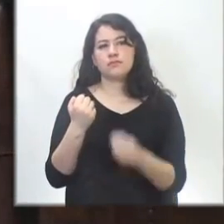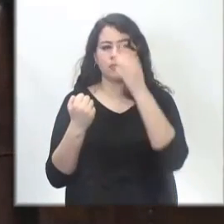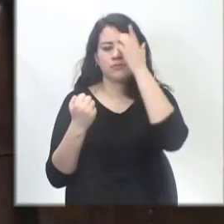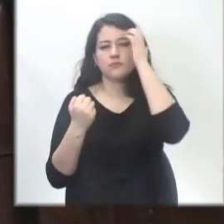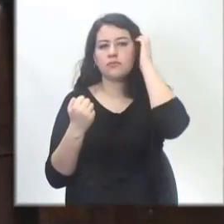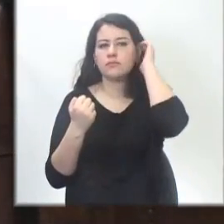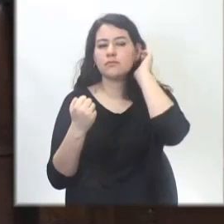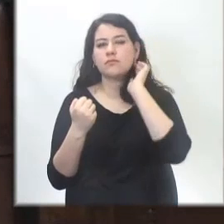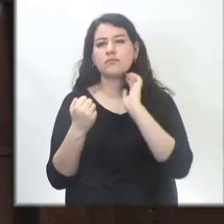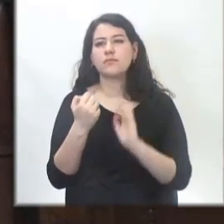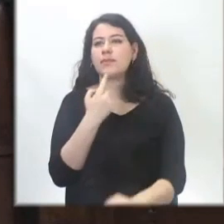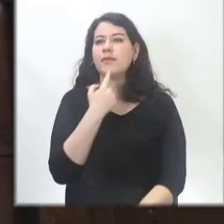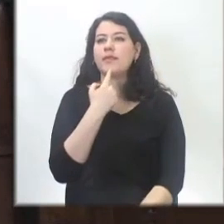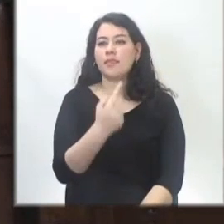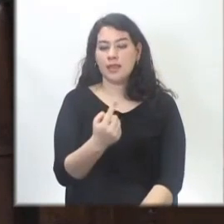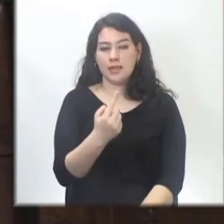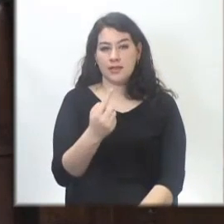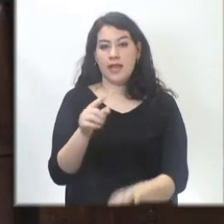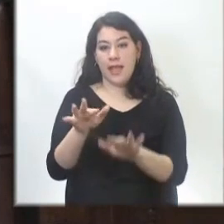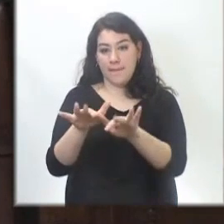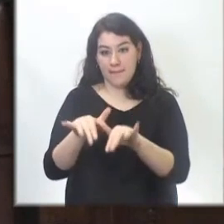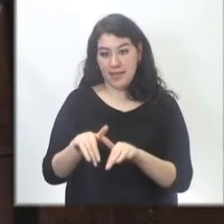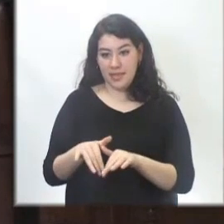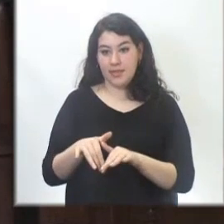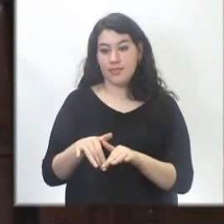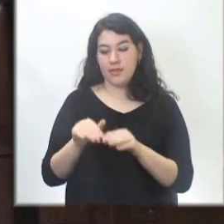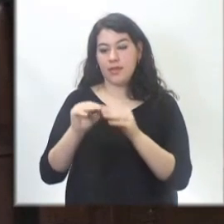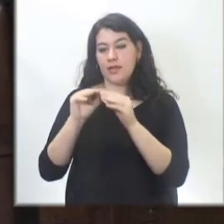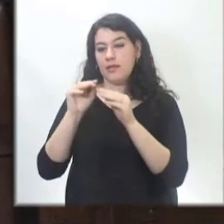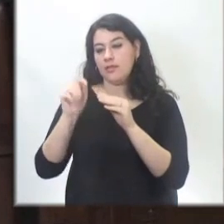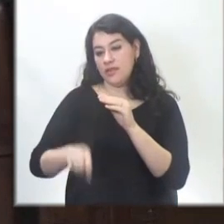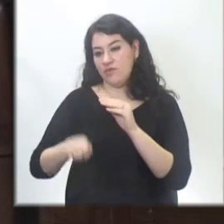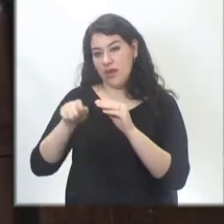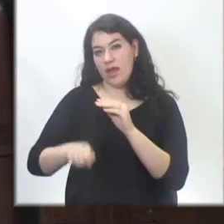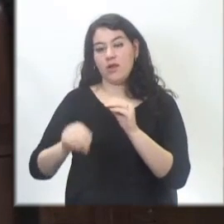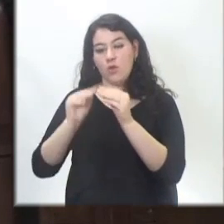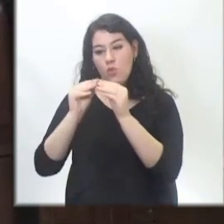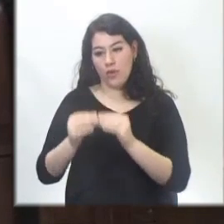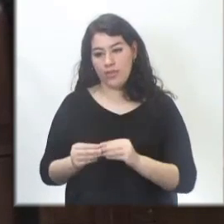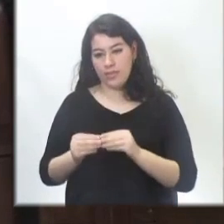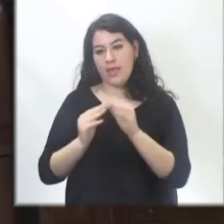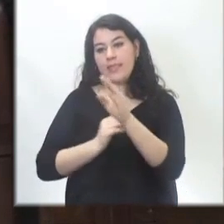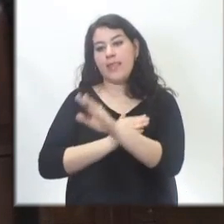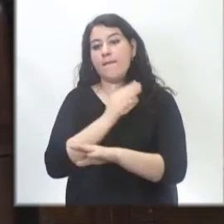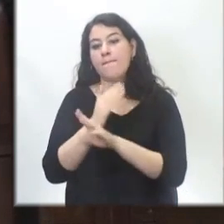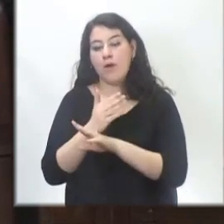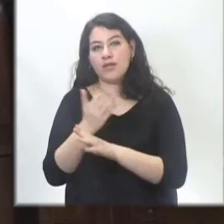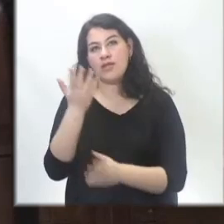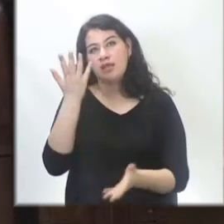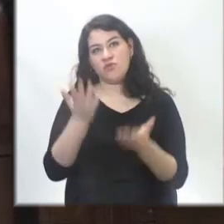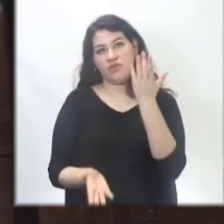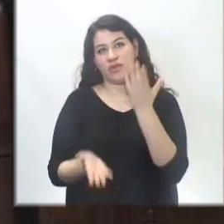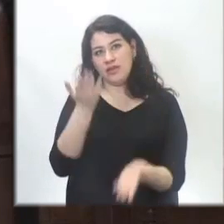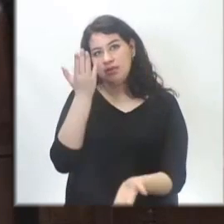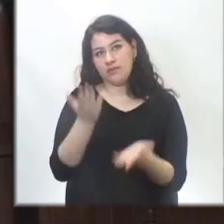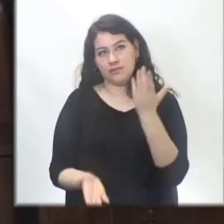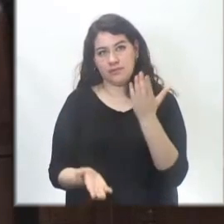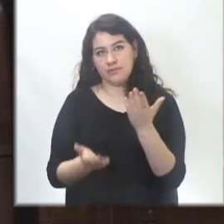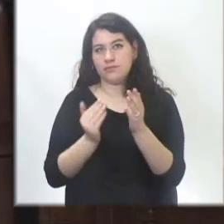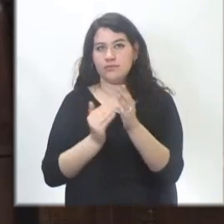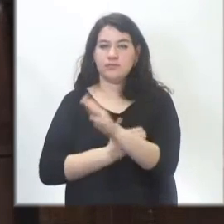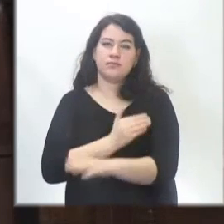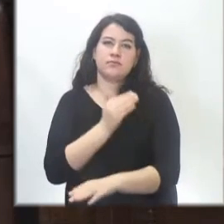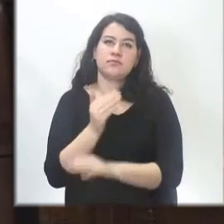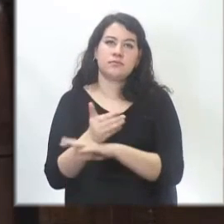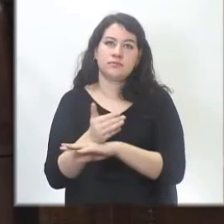Los que aparecen mencionados en el expediente del Tribunal de Cuentas son posteriores a la oferta. Son posteriores a